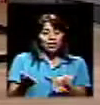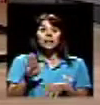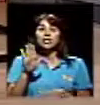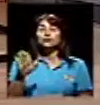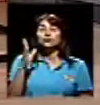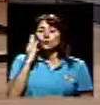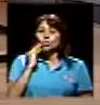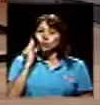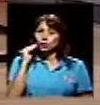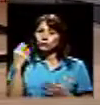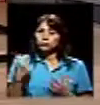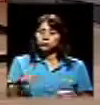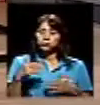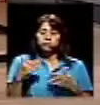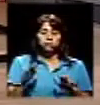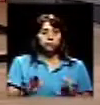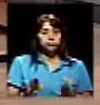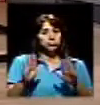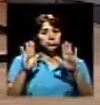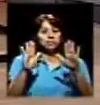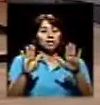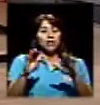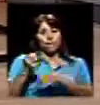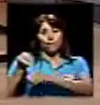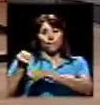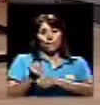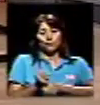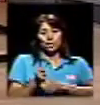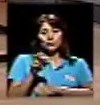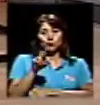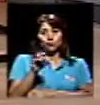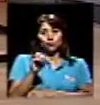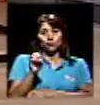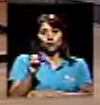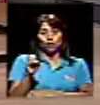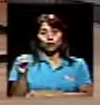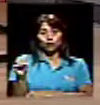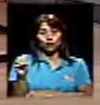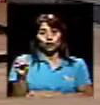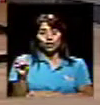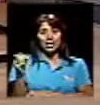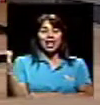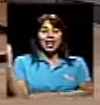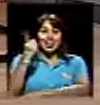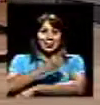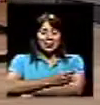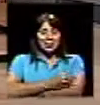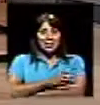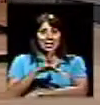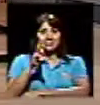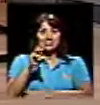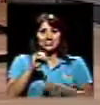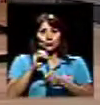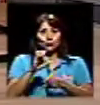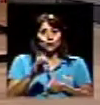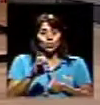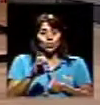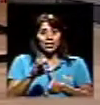es impresionante. La Fundación Ross, el 6 de octubre, celebró la décima